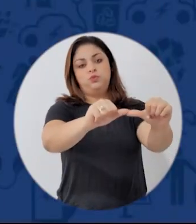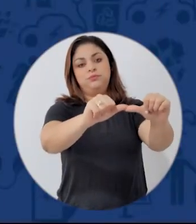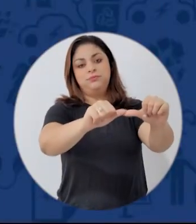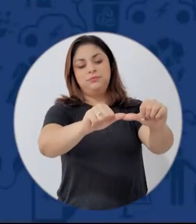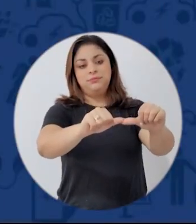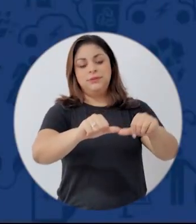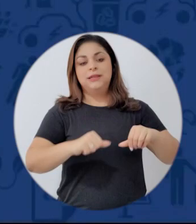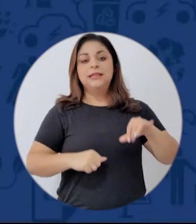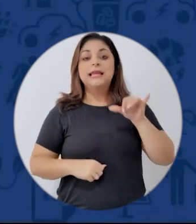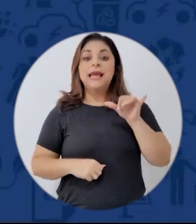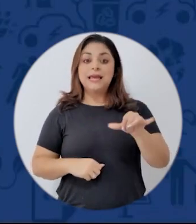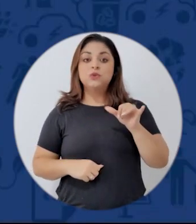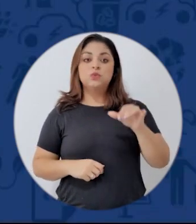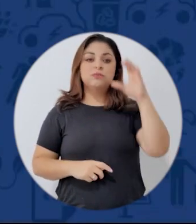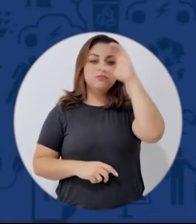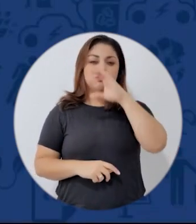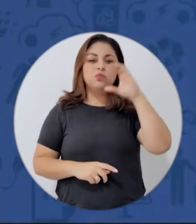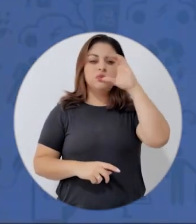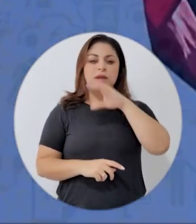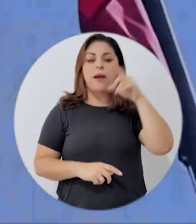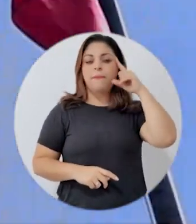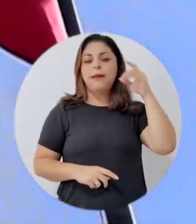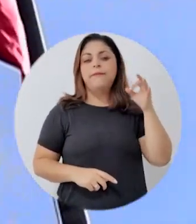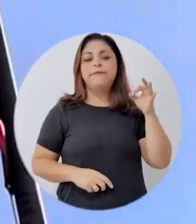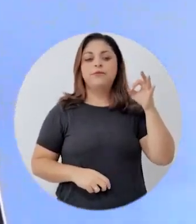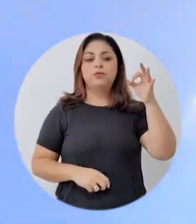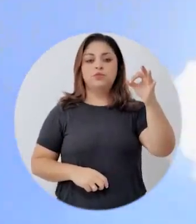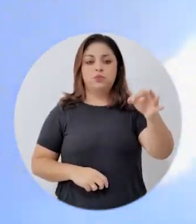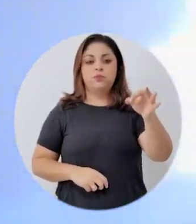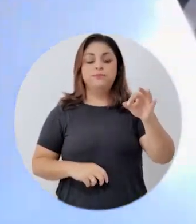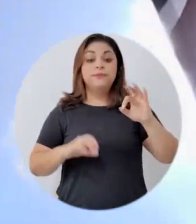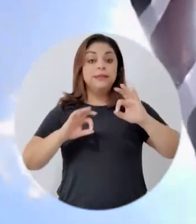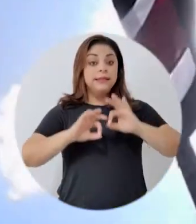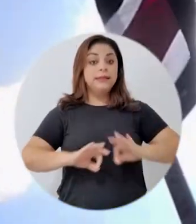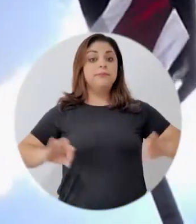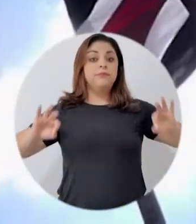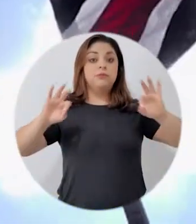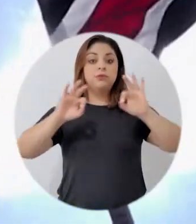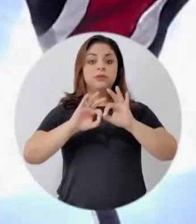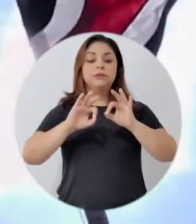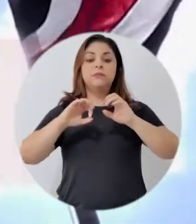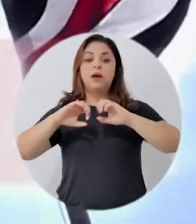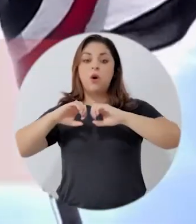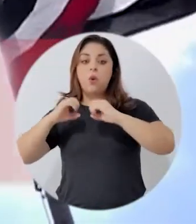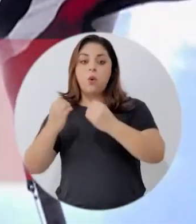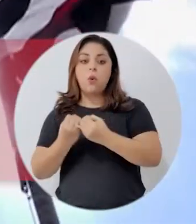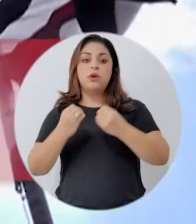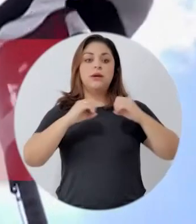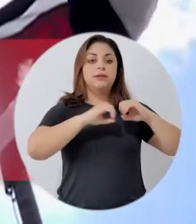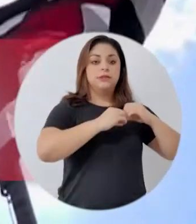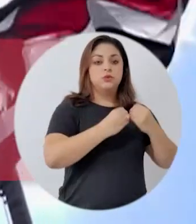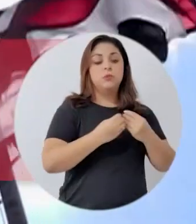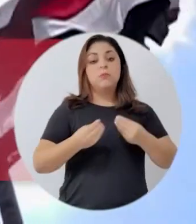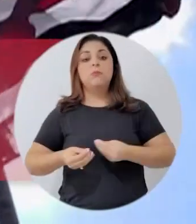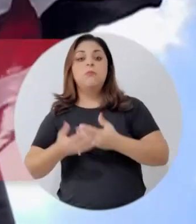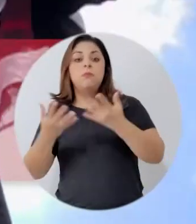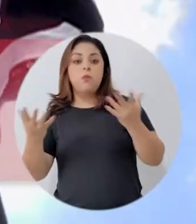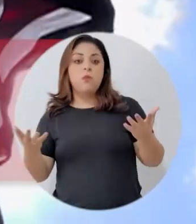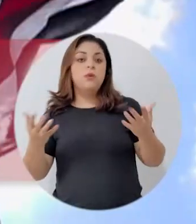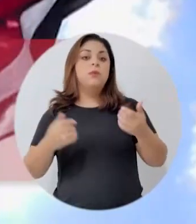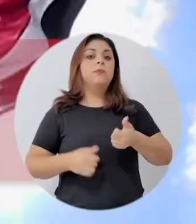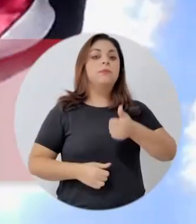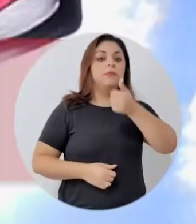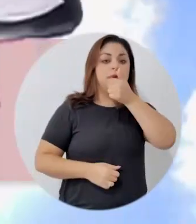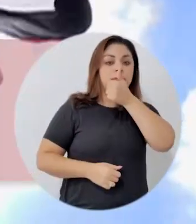en el futuro. Es muy importante para que las organizaciones público-privadas, pequeñas,